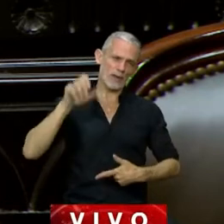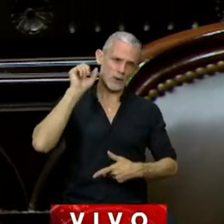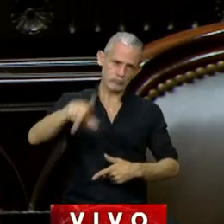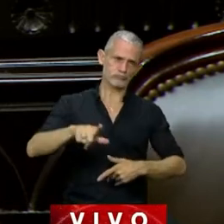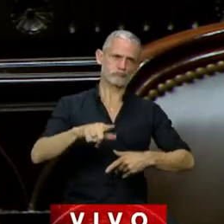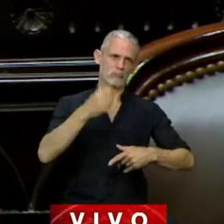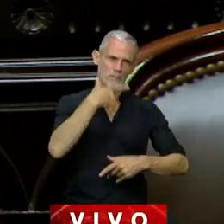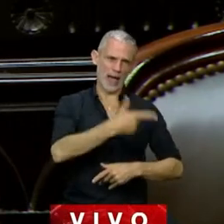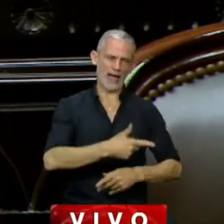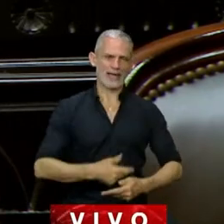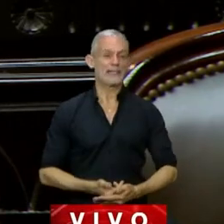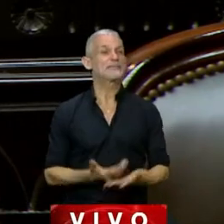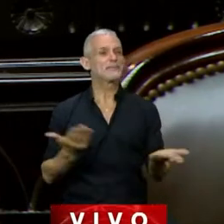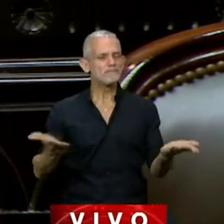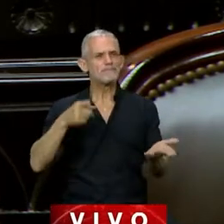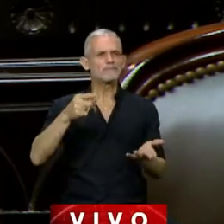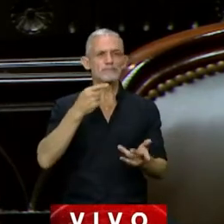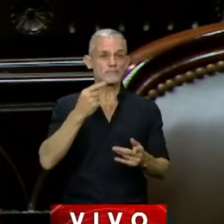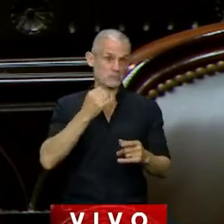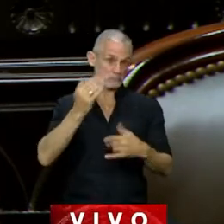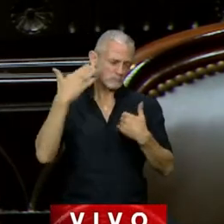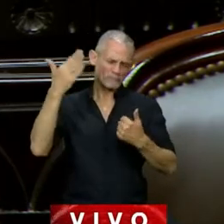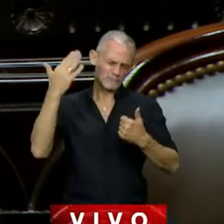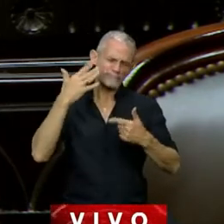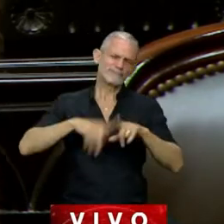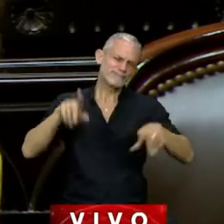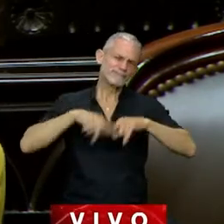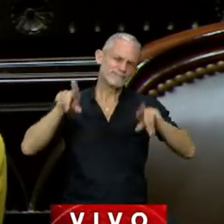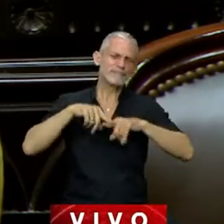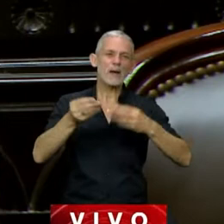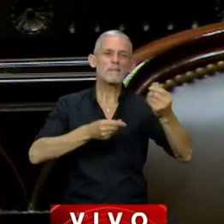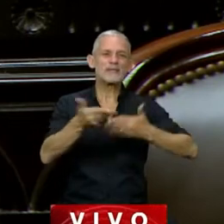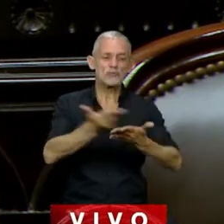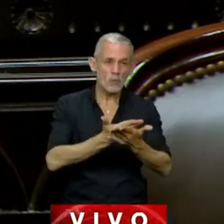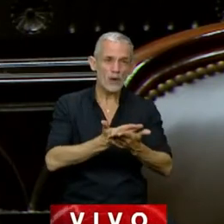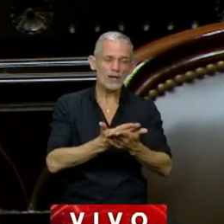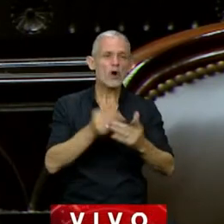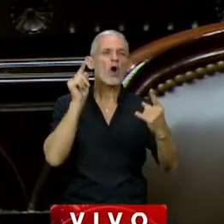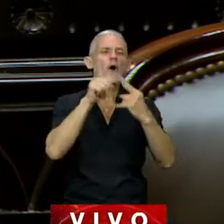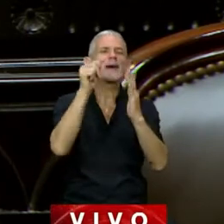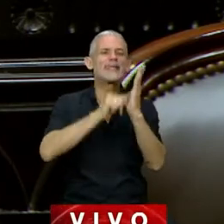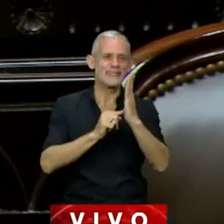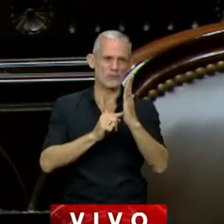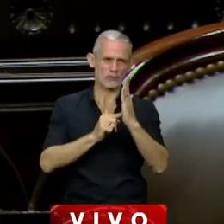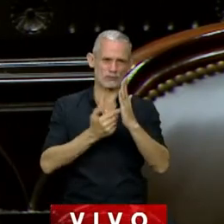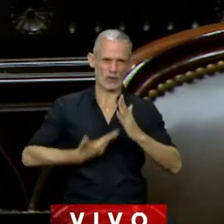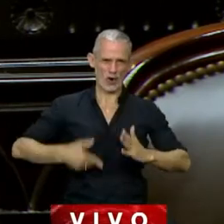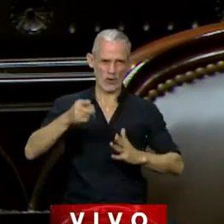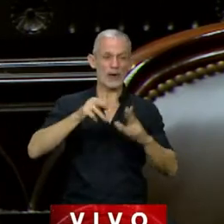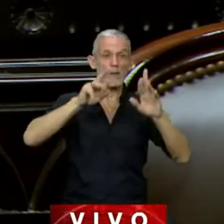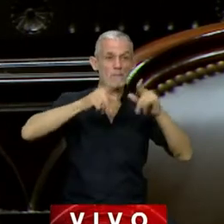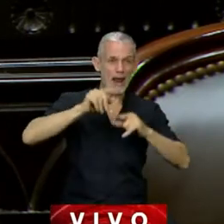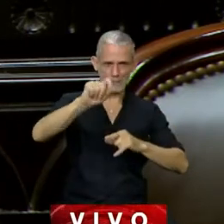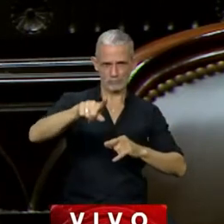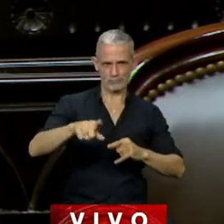ustedes. Como se dijo acá hasta el cansancio, el presupuesto nos indica los objetivos de un gobierno, el plan